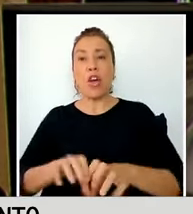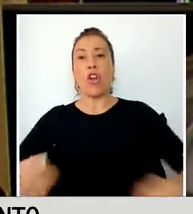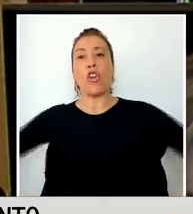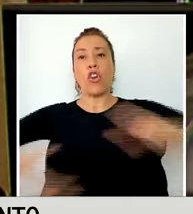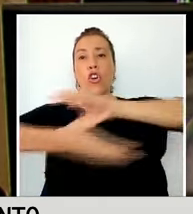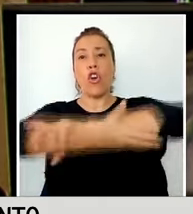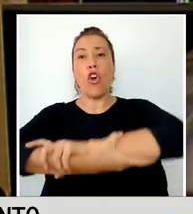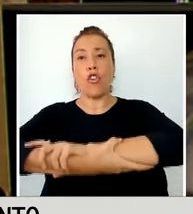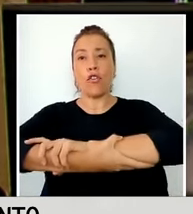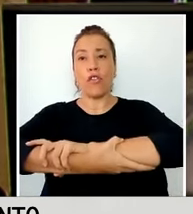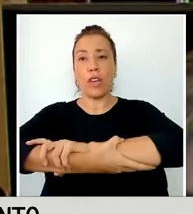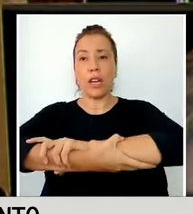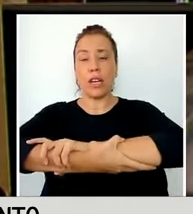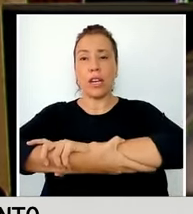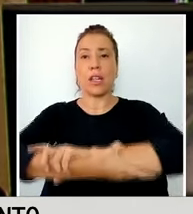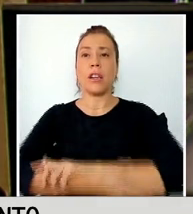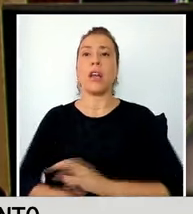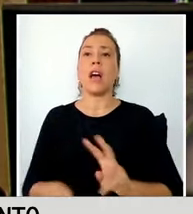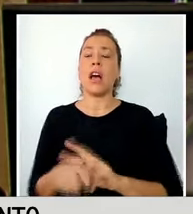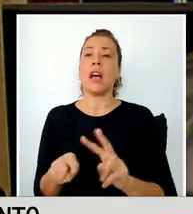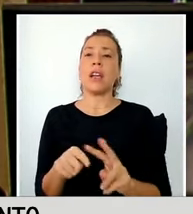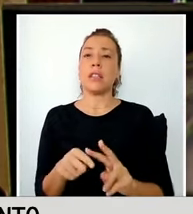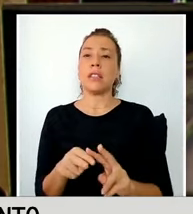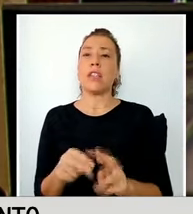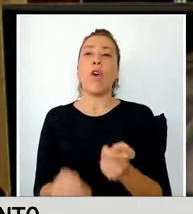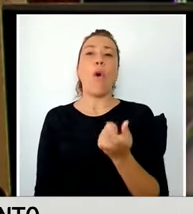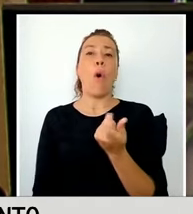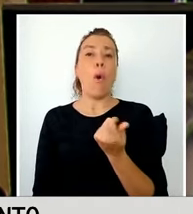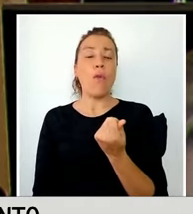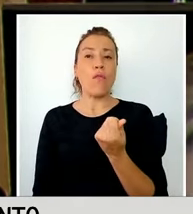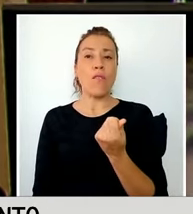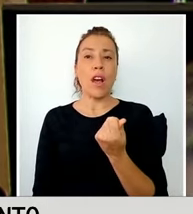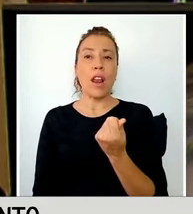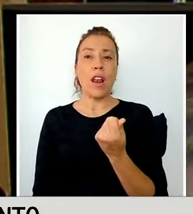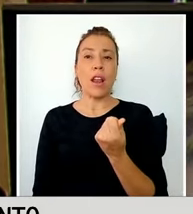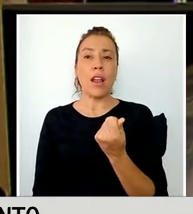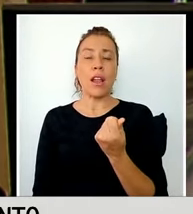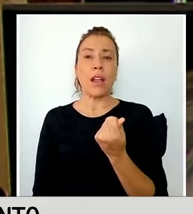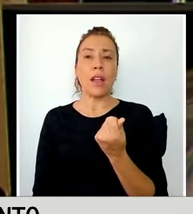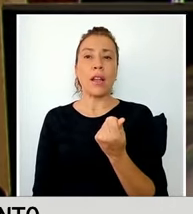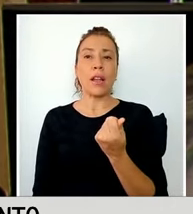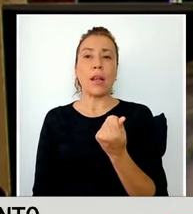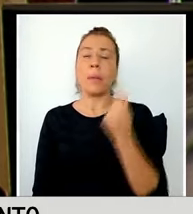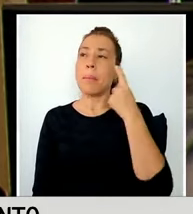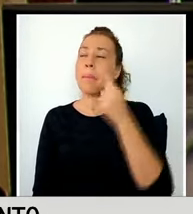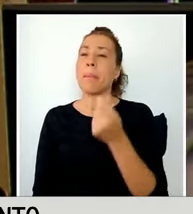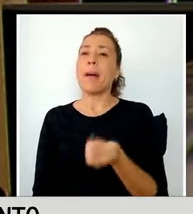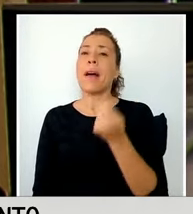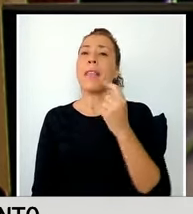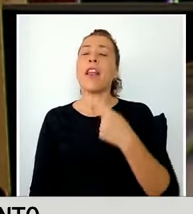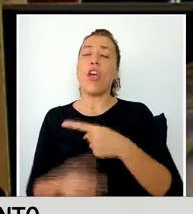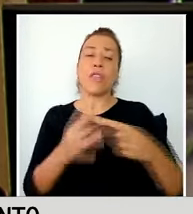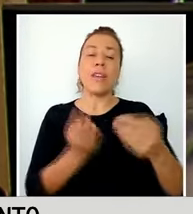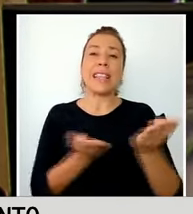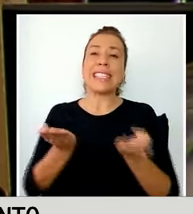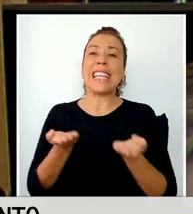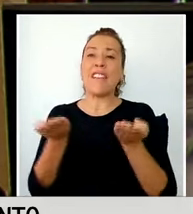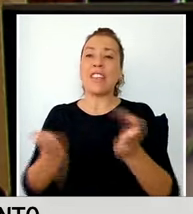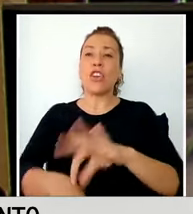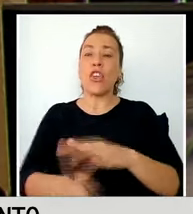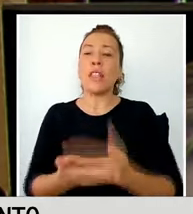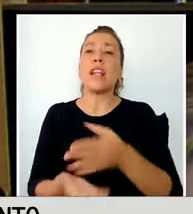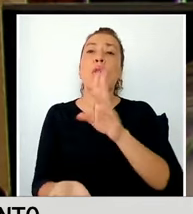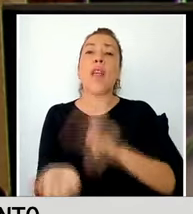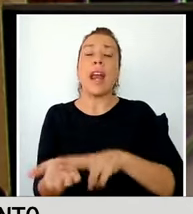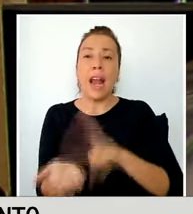generar un valor a la canasta a las canastas y precios de las prestaciones que sea real que